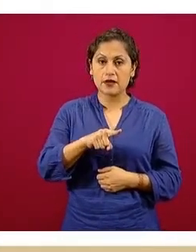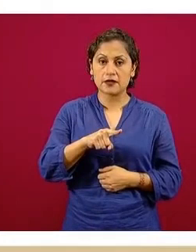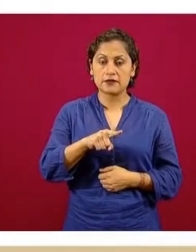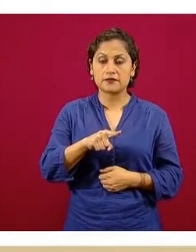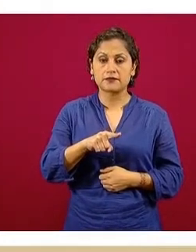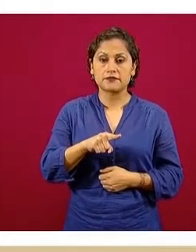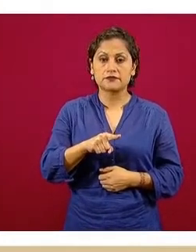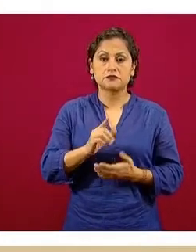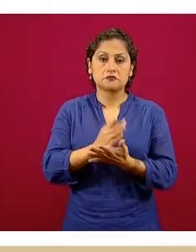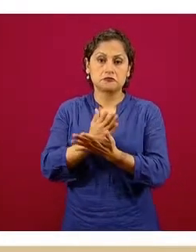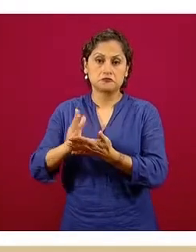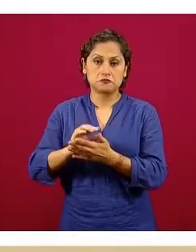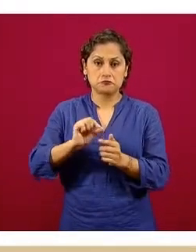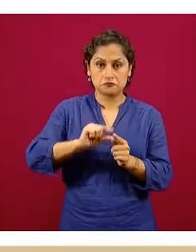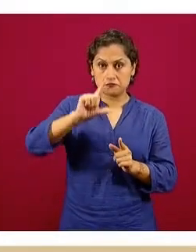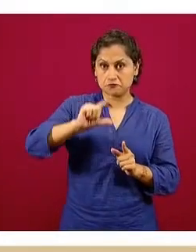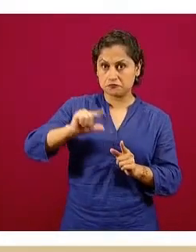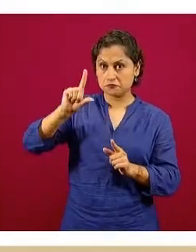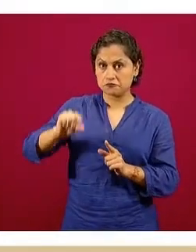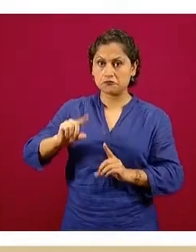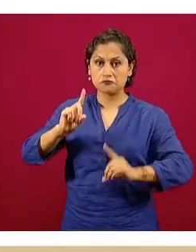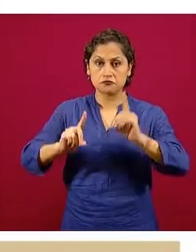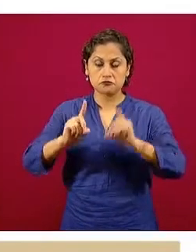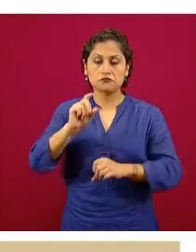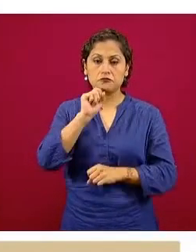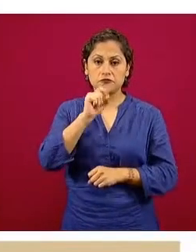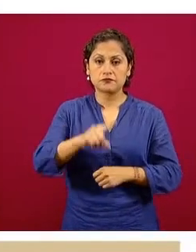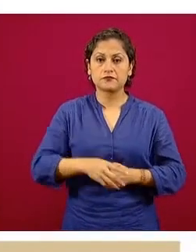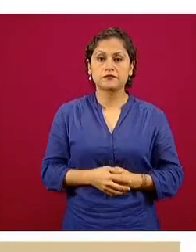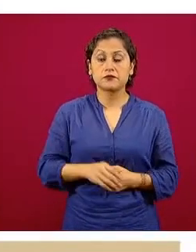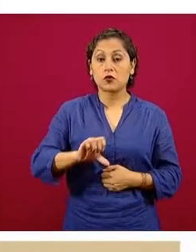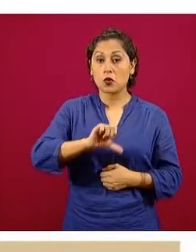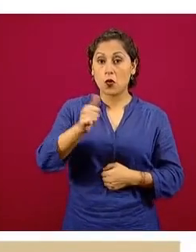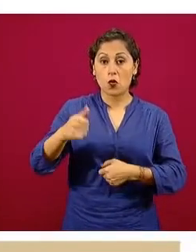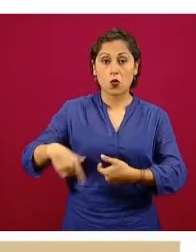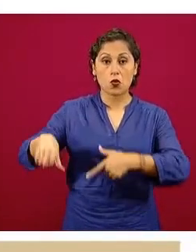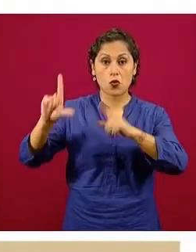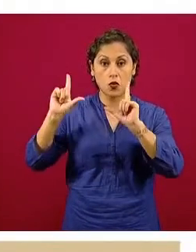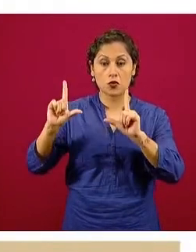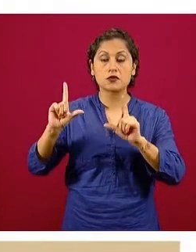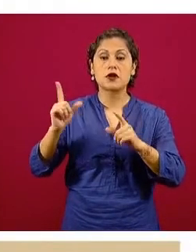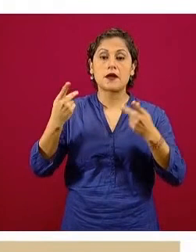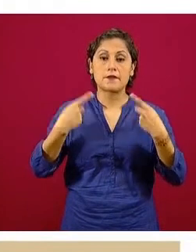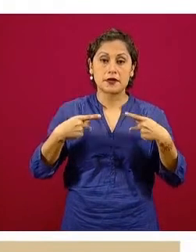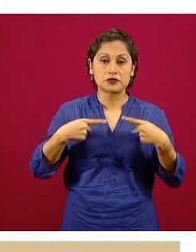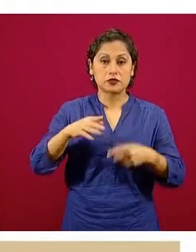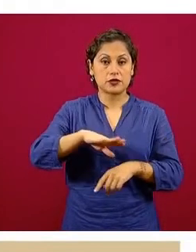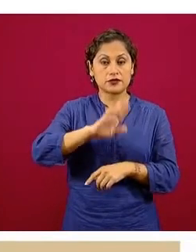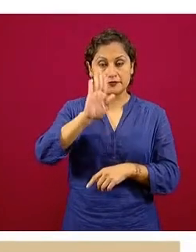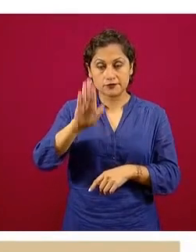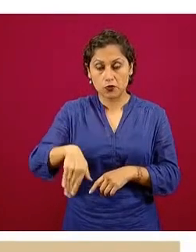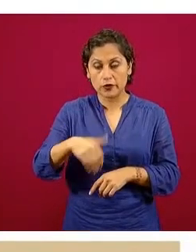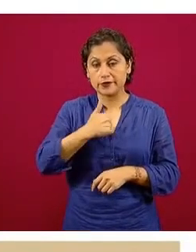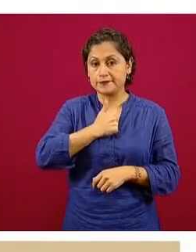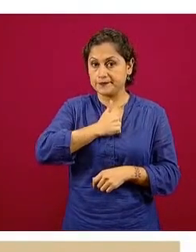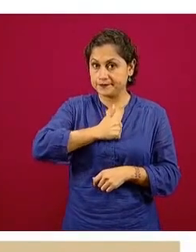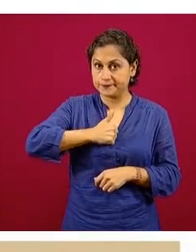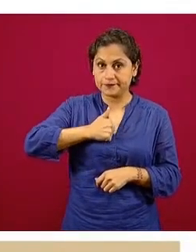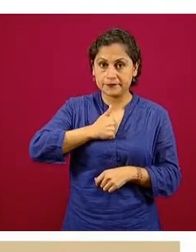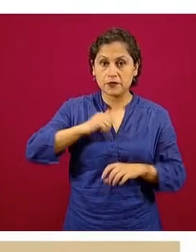actividad veamos la siguiente diapositiva es la distribución de las lamentables defunciones hasta el momento